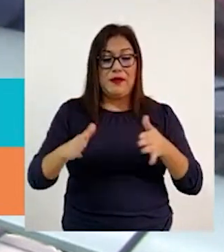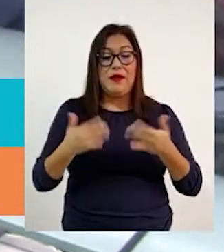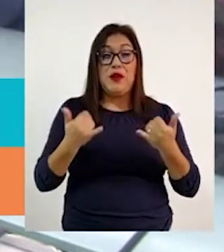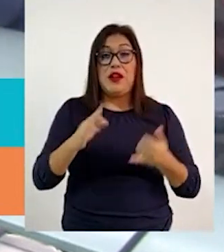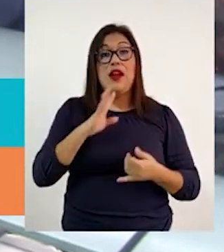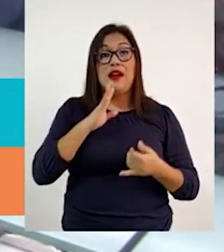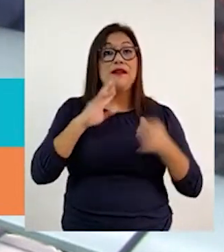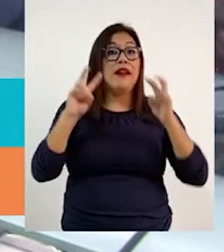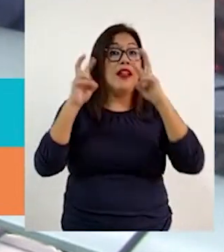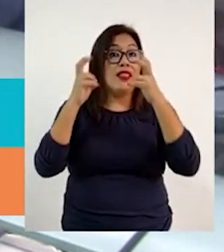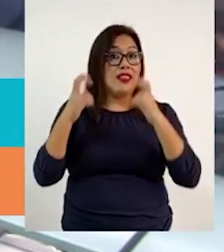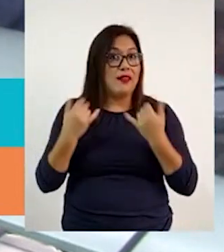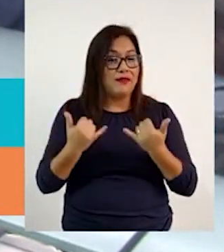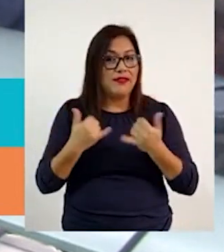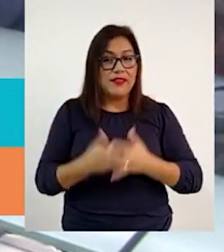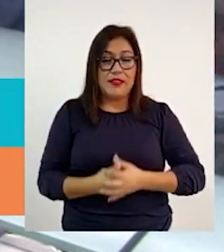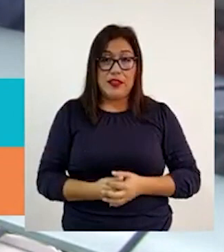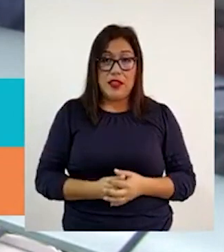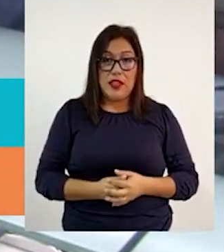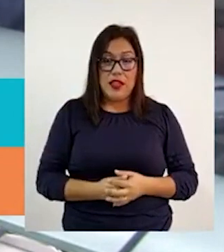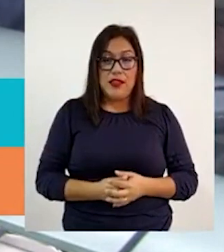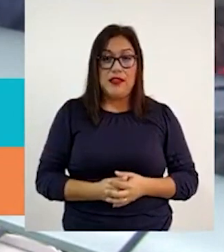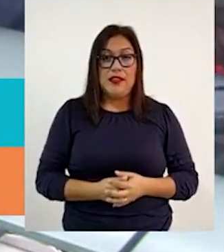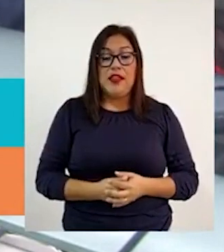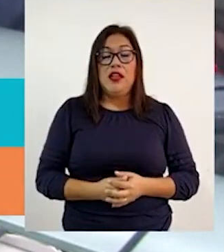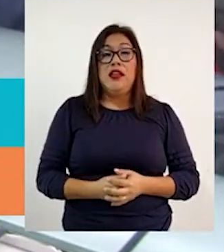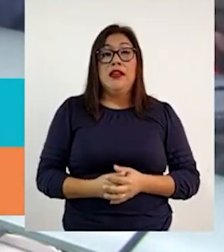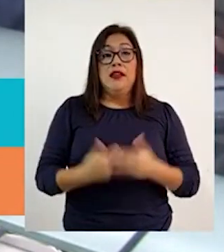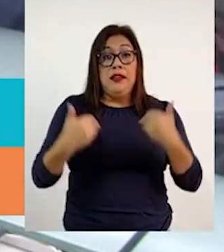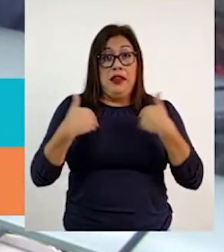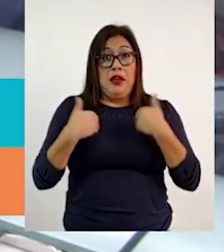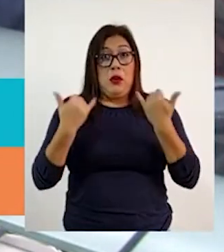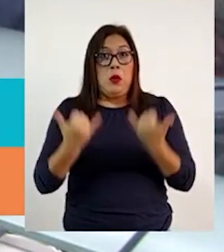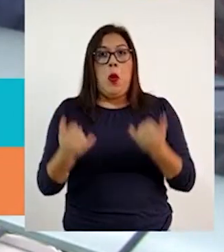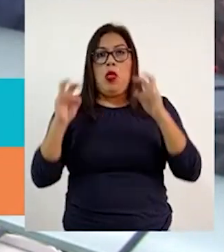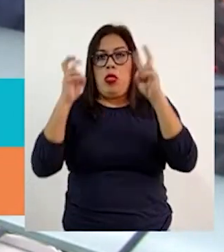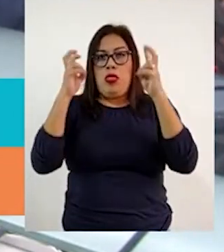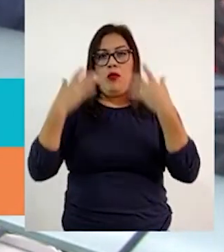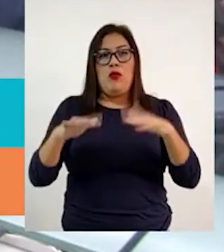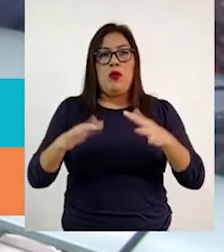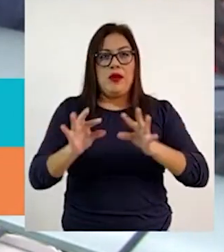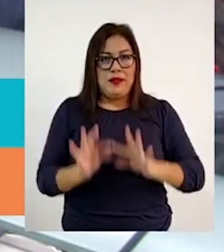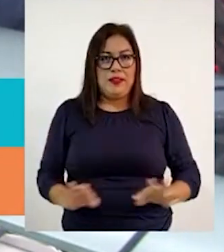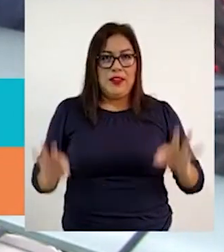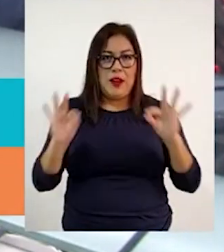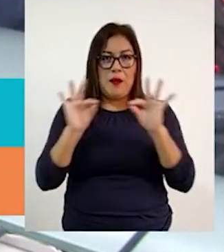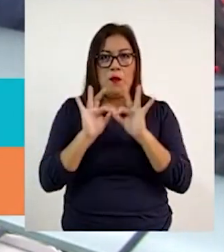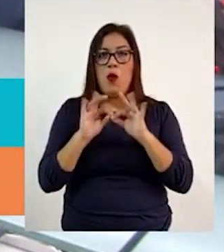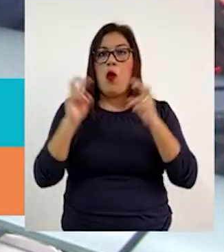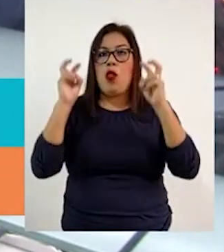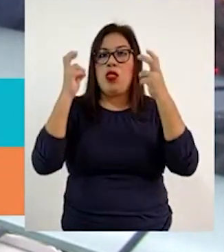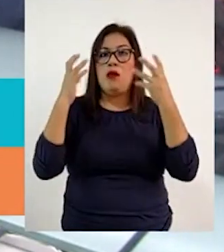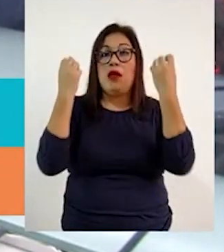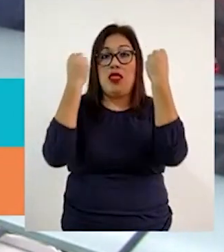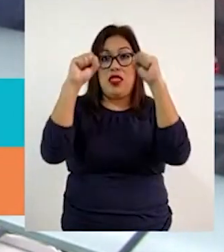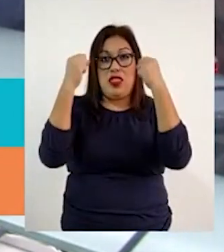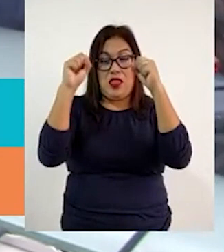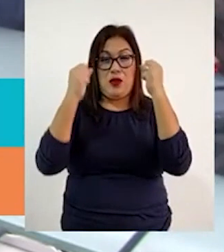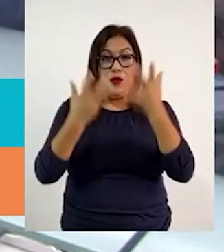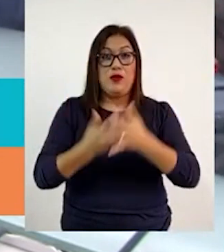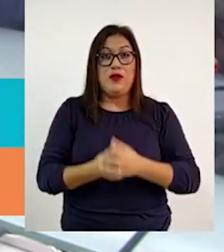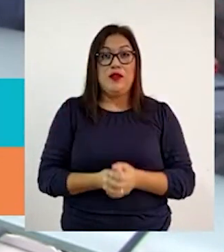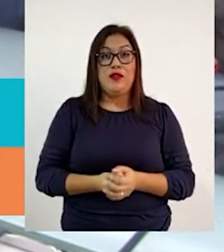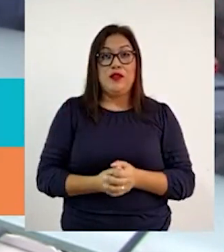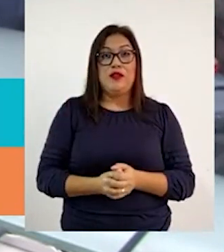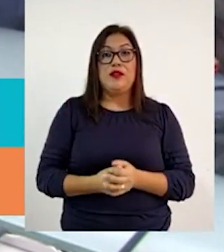que nos competen. Hoy día tenemos un tema que es bastante importante, que es un tema deportivo, Vilma. Quiero que anuncies a